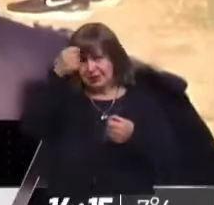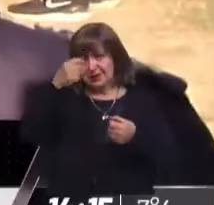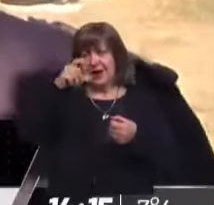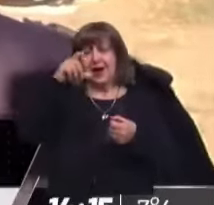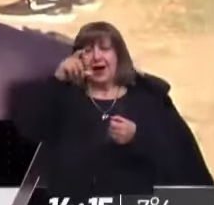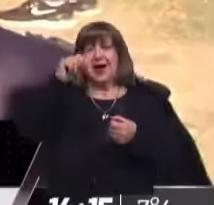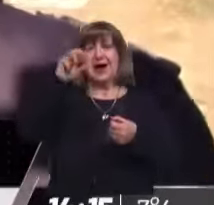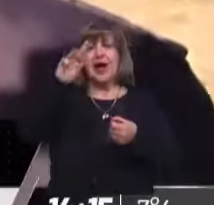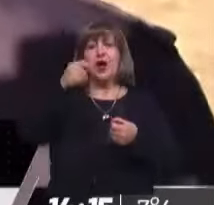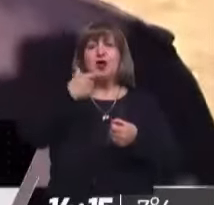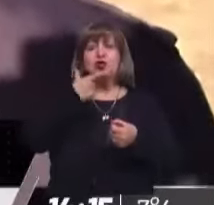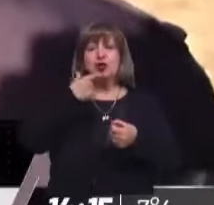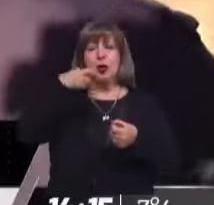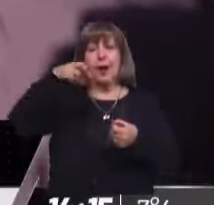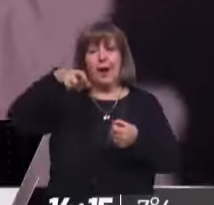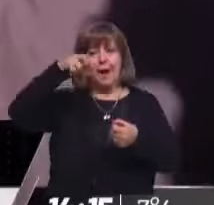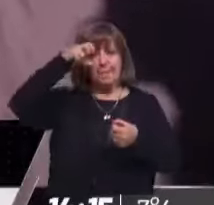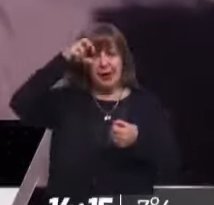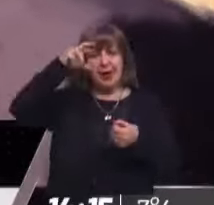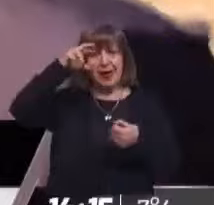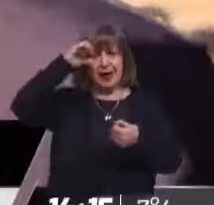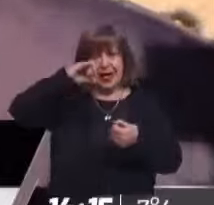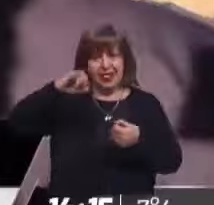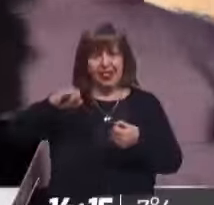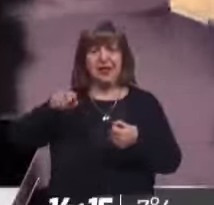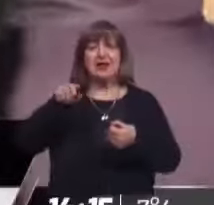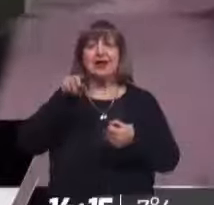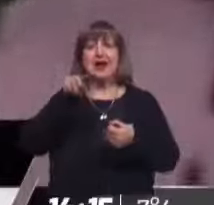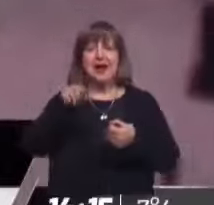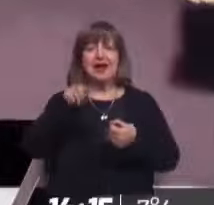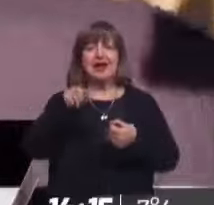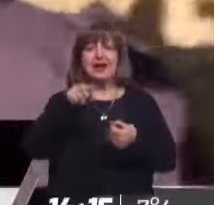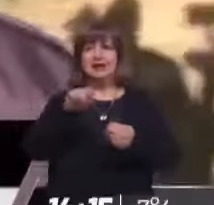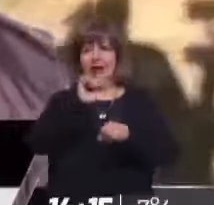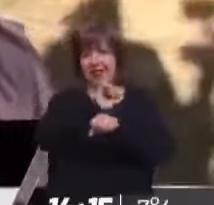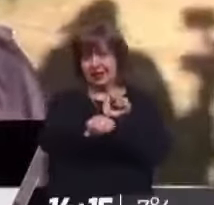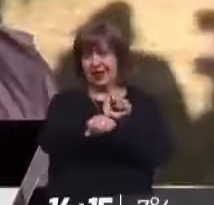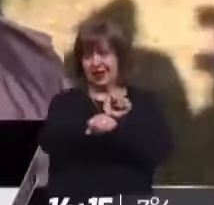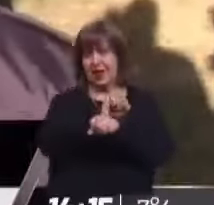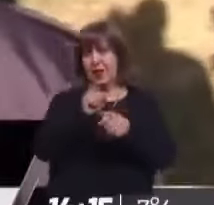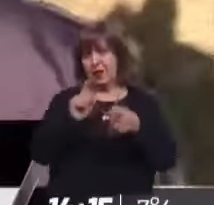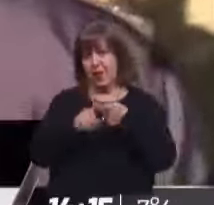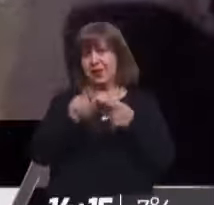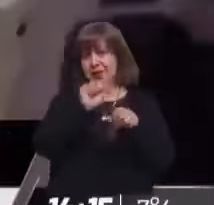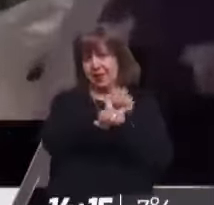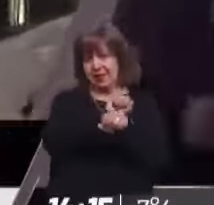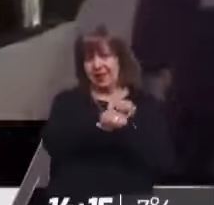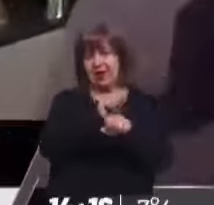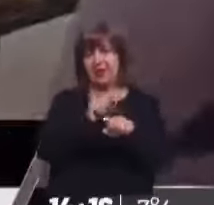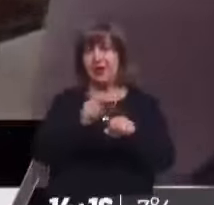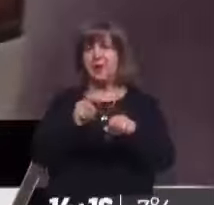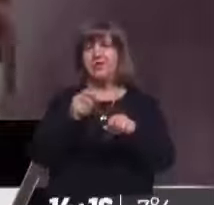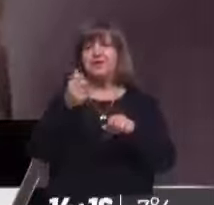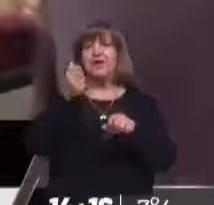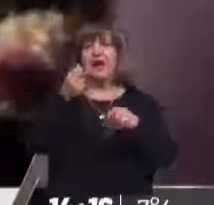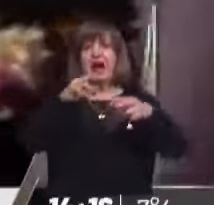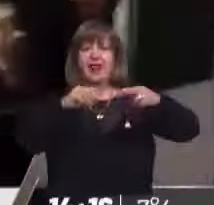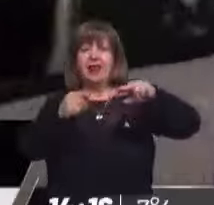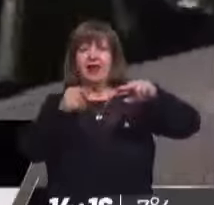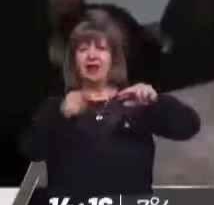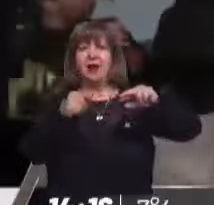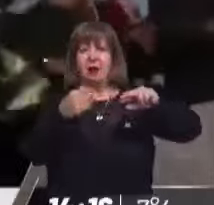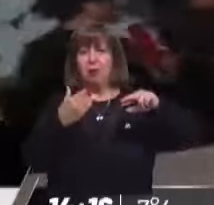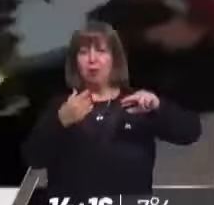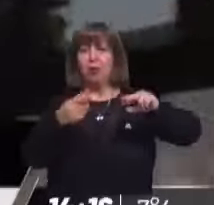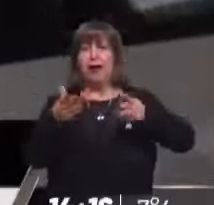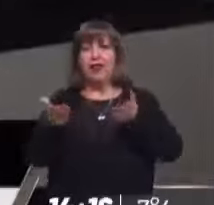el marino retirado, que es el principal sospechoso del caso. Bueno, este ADN hallado está apto